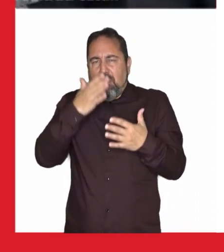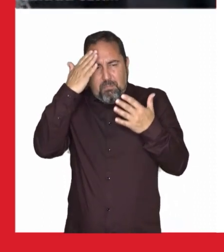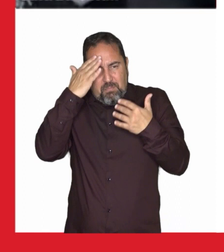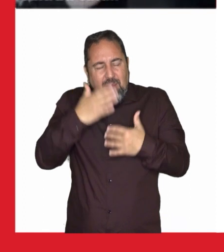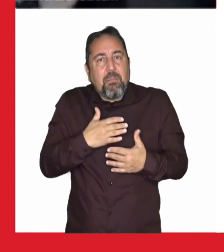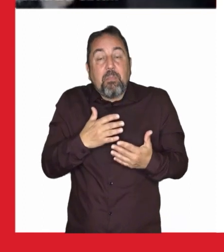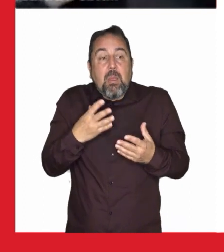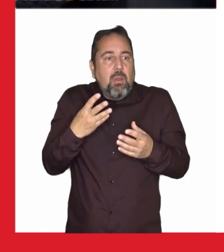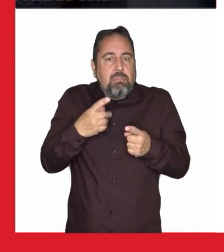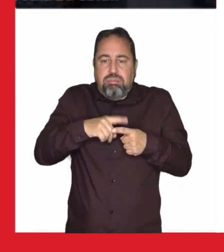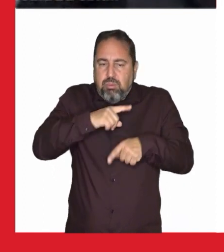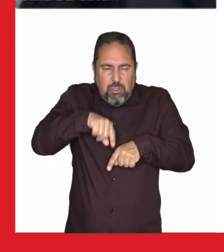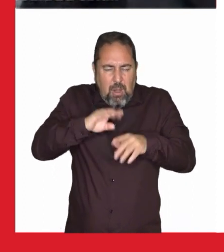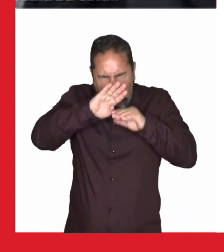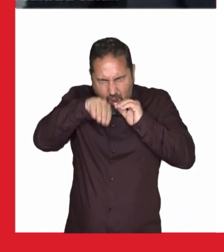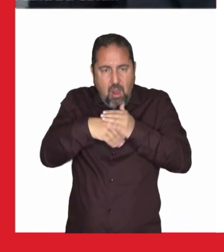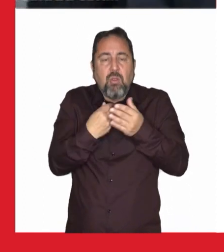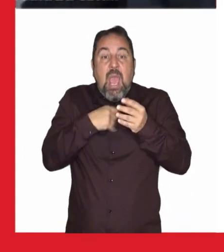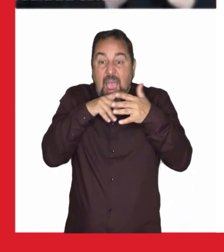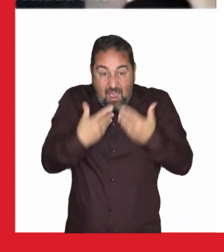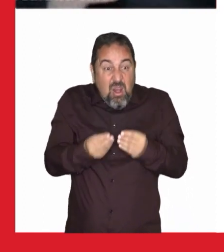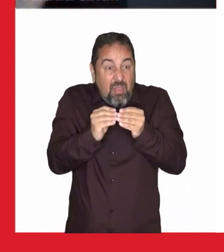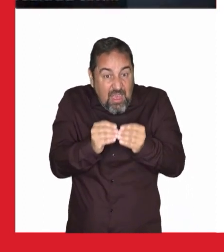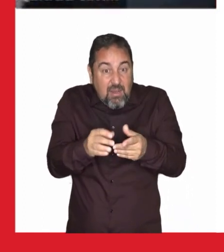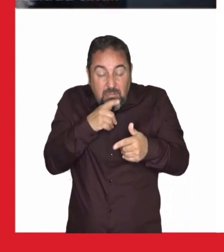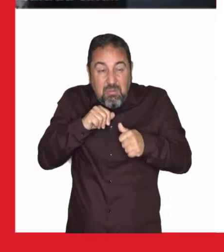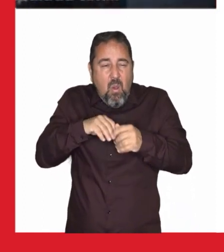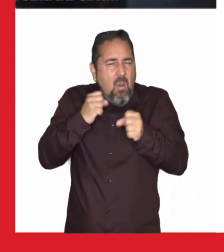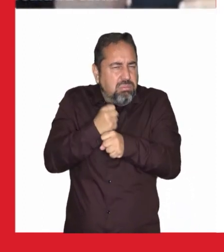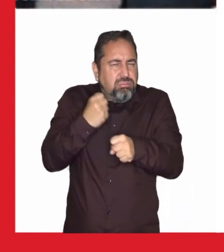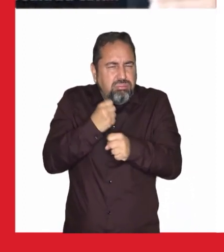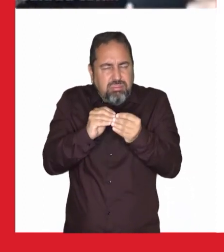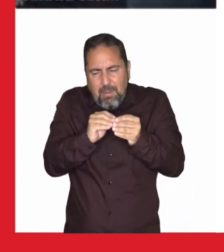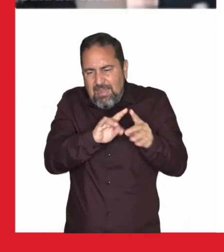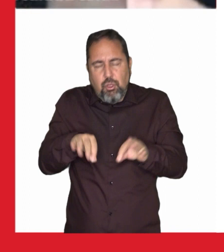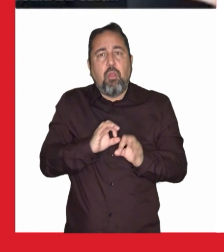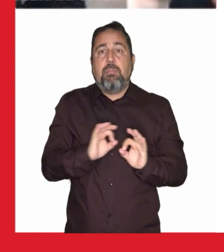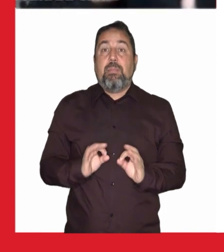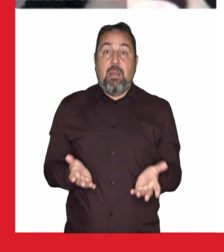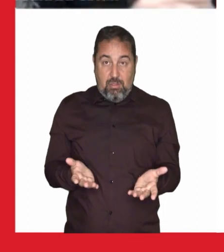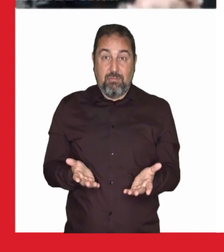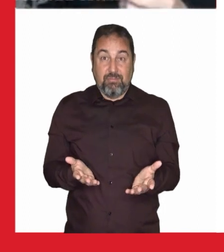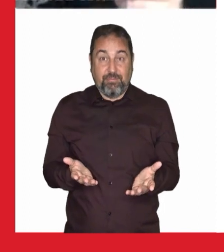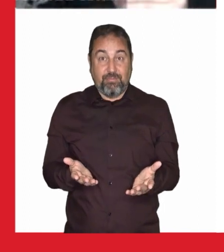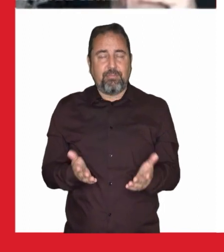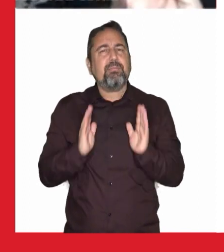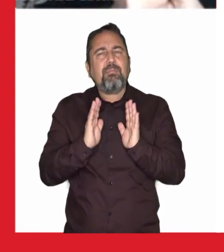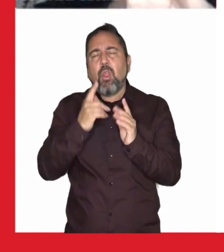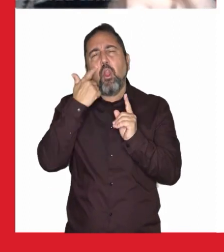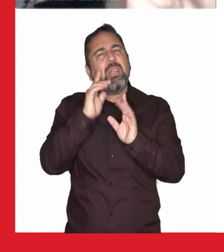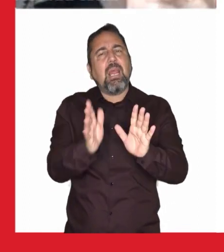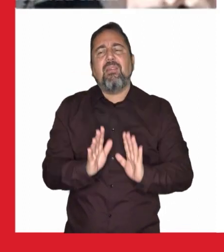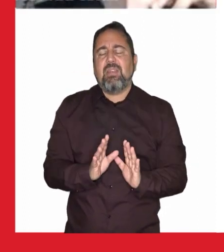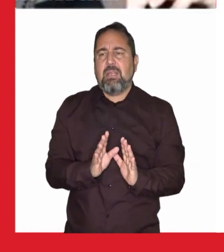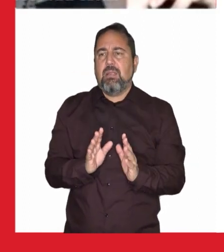veces uno mismo ni se da cuenta y dice, madre mía, si es que son no sé qué horas en la noche y me tengo que poner a hacer ahora el no sé qué para poder tener esto